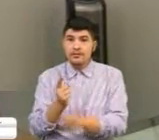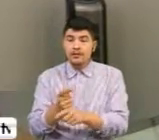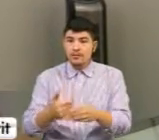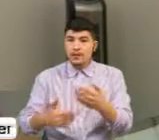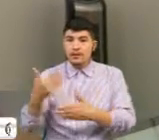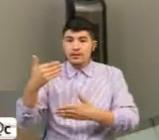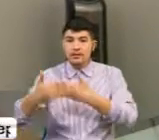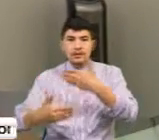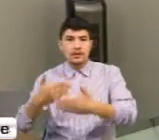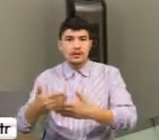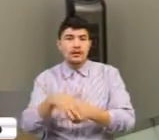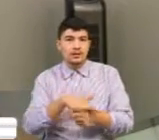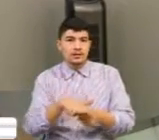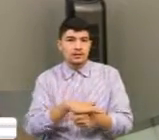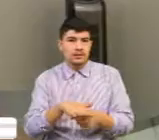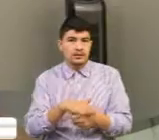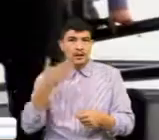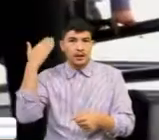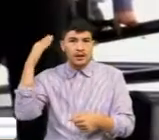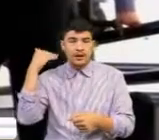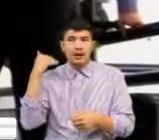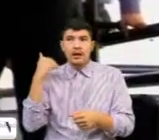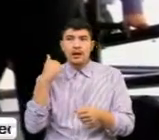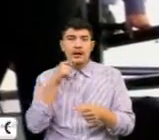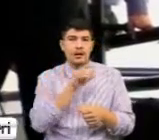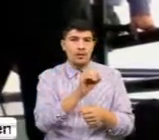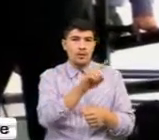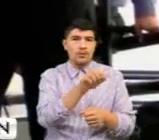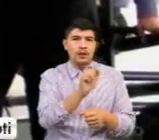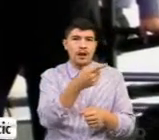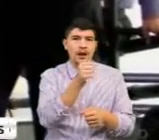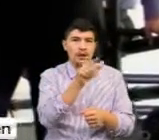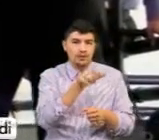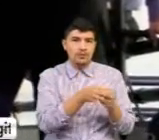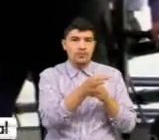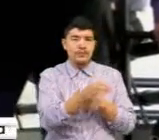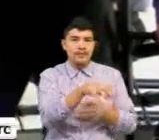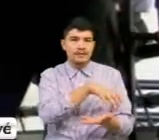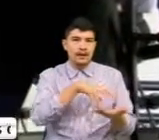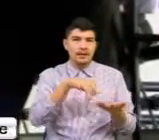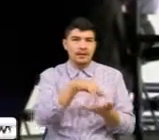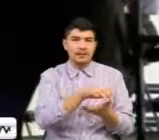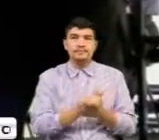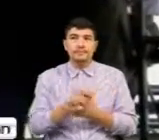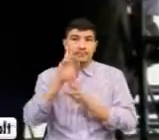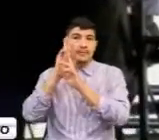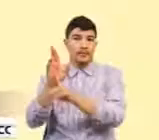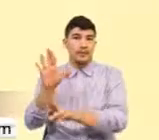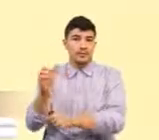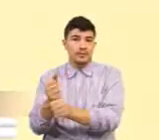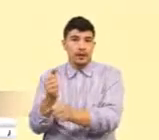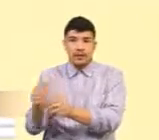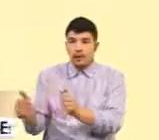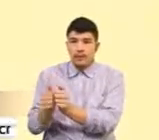por unos hechos que ocurrió en en nuestra casa entender rodríguez avellaneda resaltó la labor adelantada junto a su